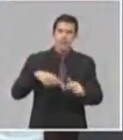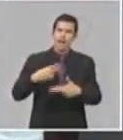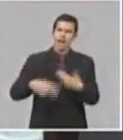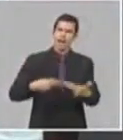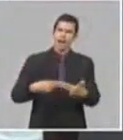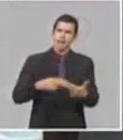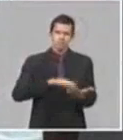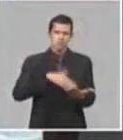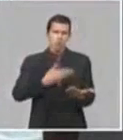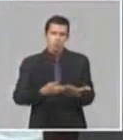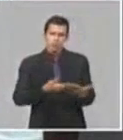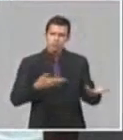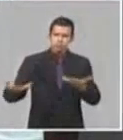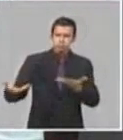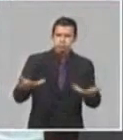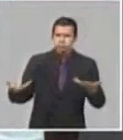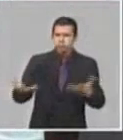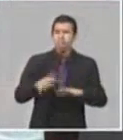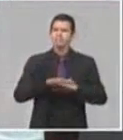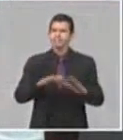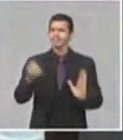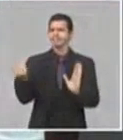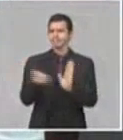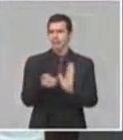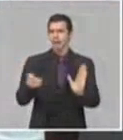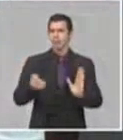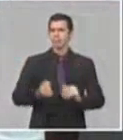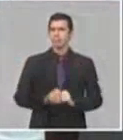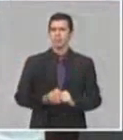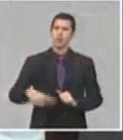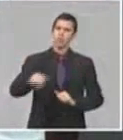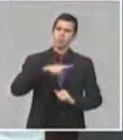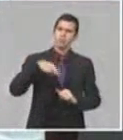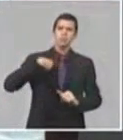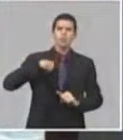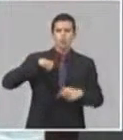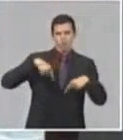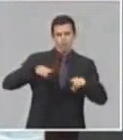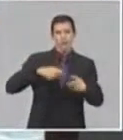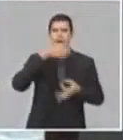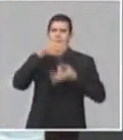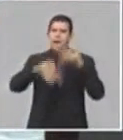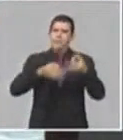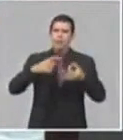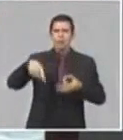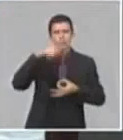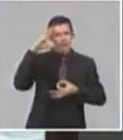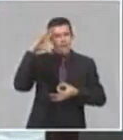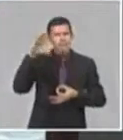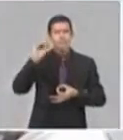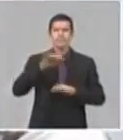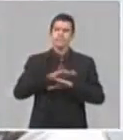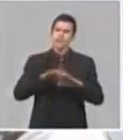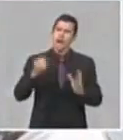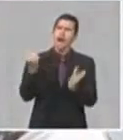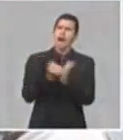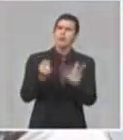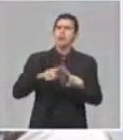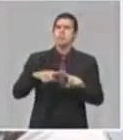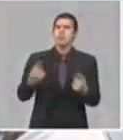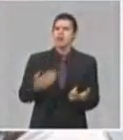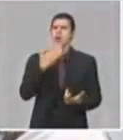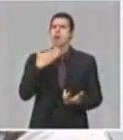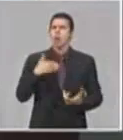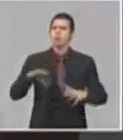implicado con la implementación de la misma ahora se ha partido